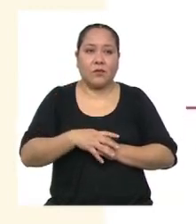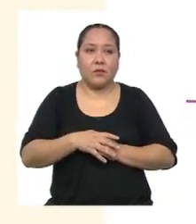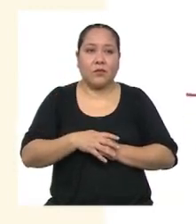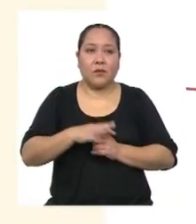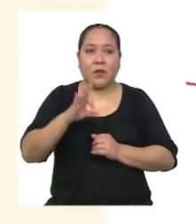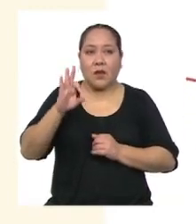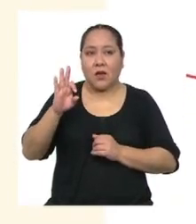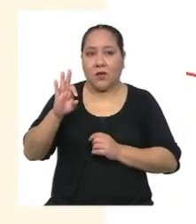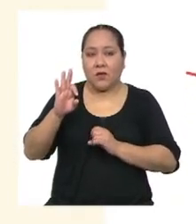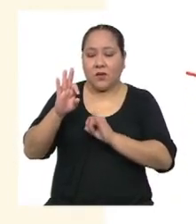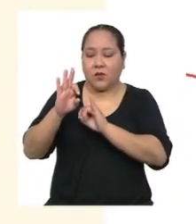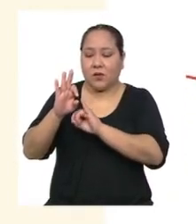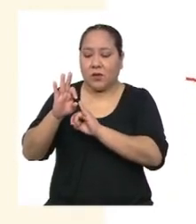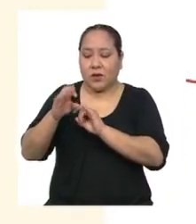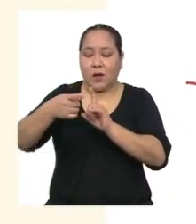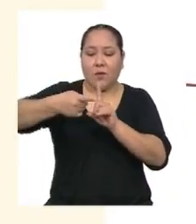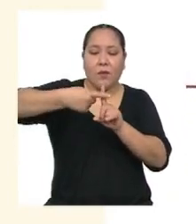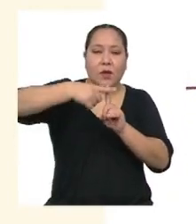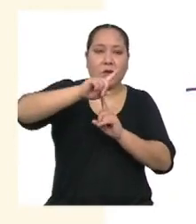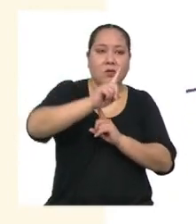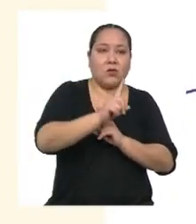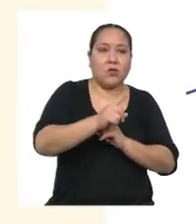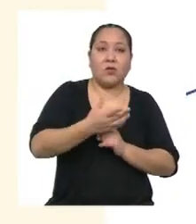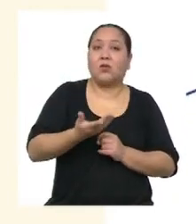i más 1 sería...